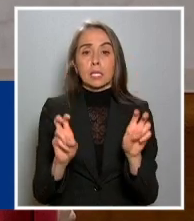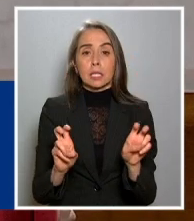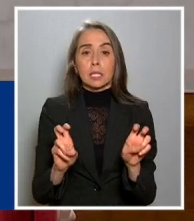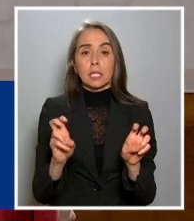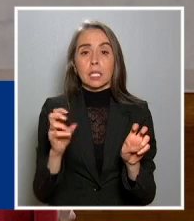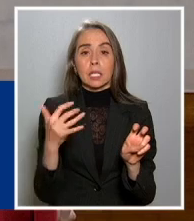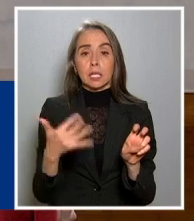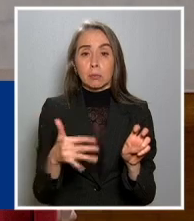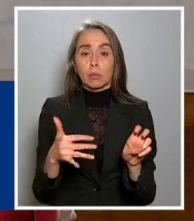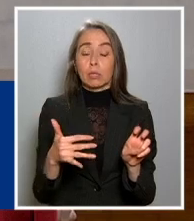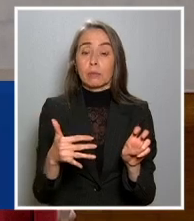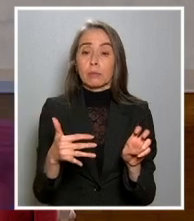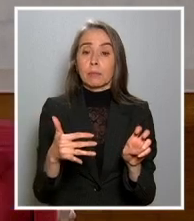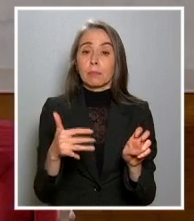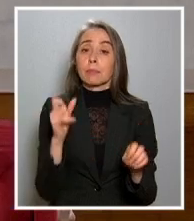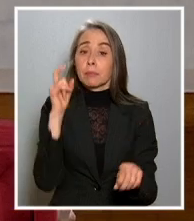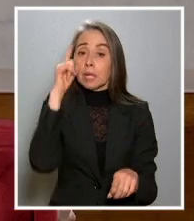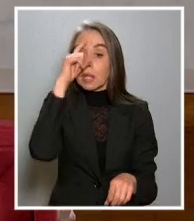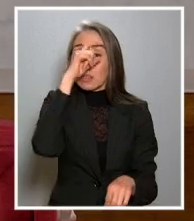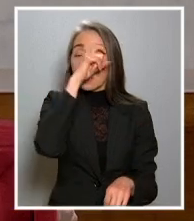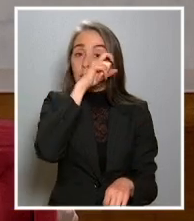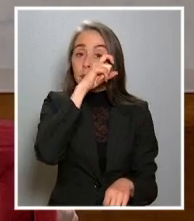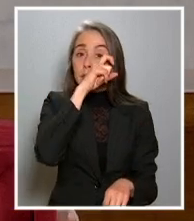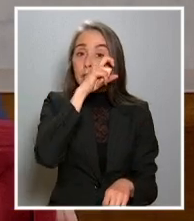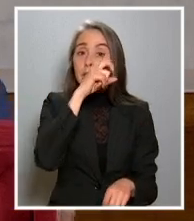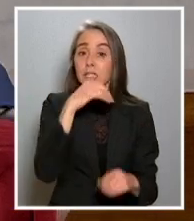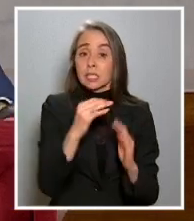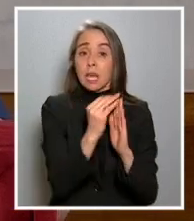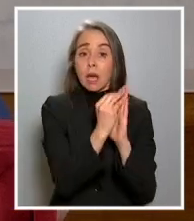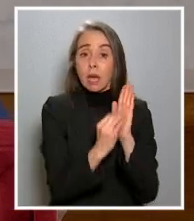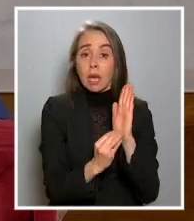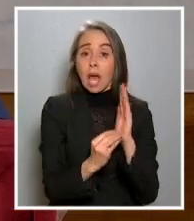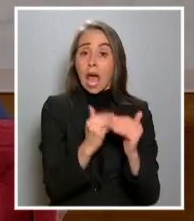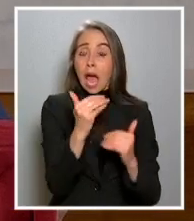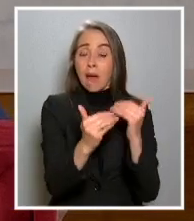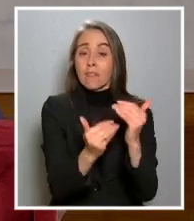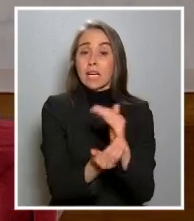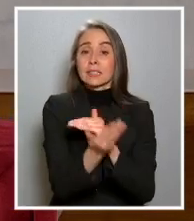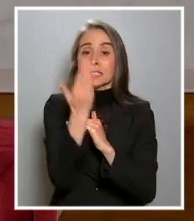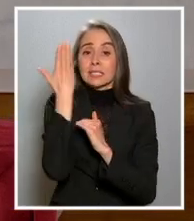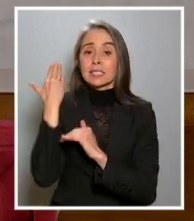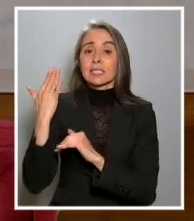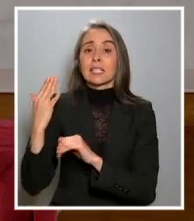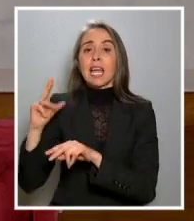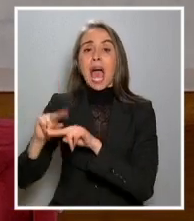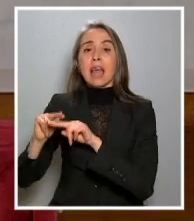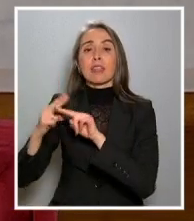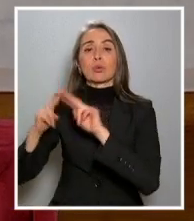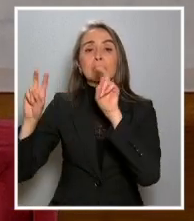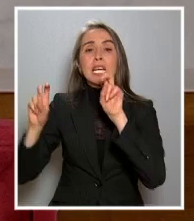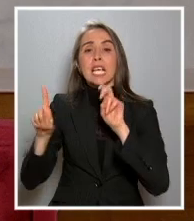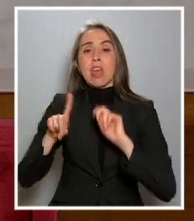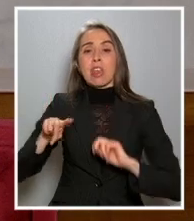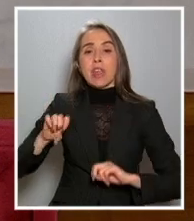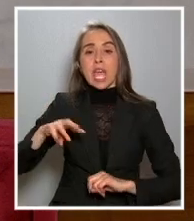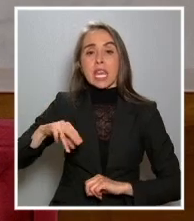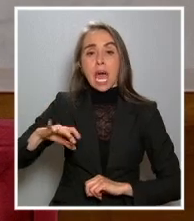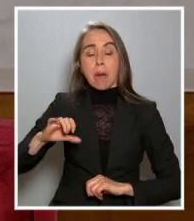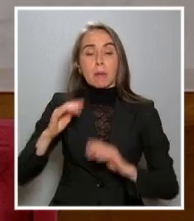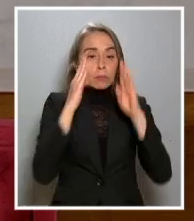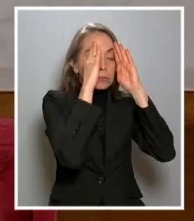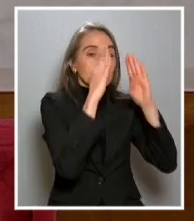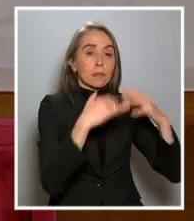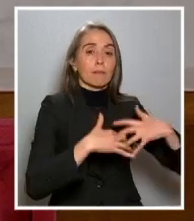importante y difícil. Si bien hemos avanzado desde el antiguo SENAME, hoy estamos enfocados en